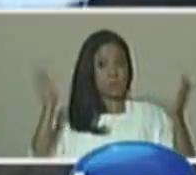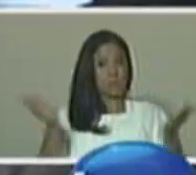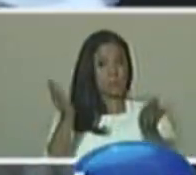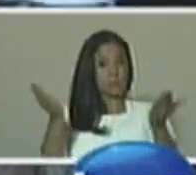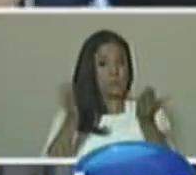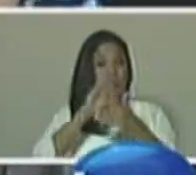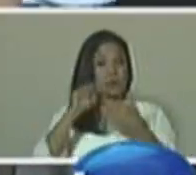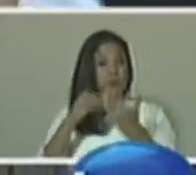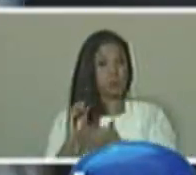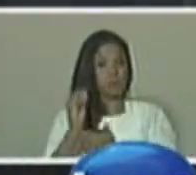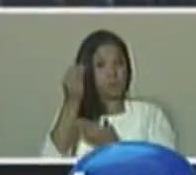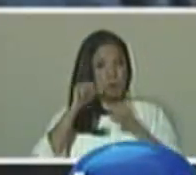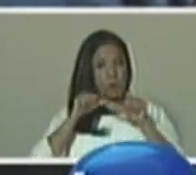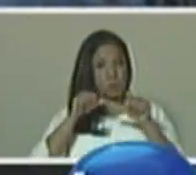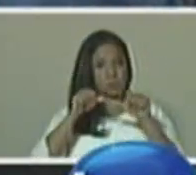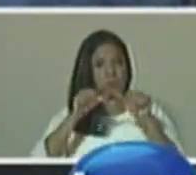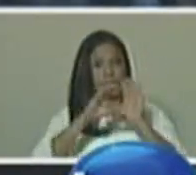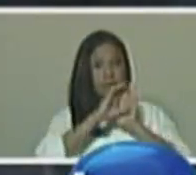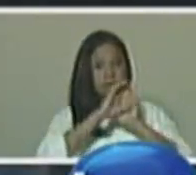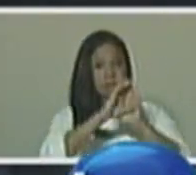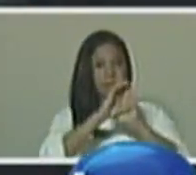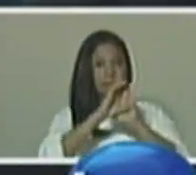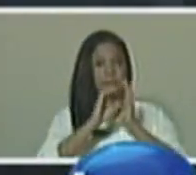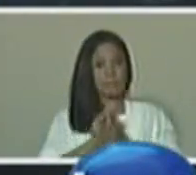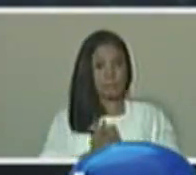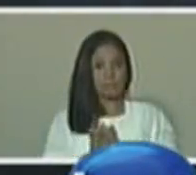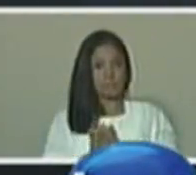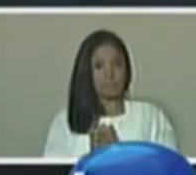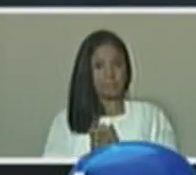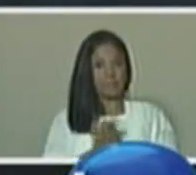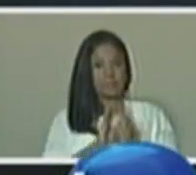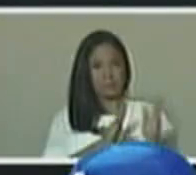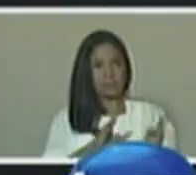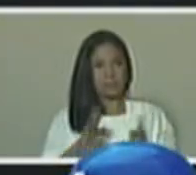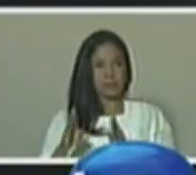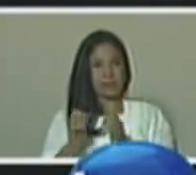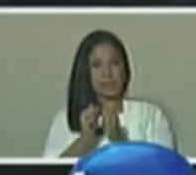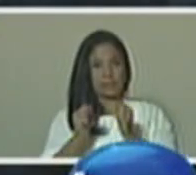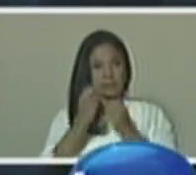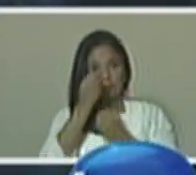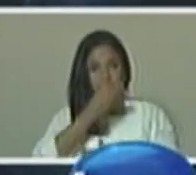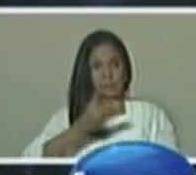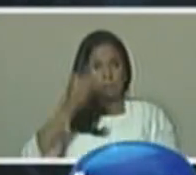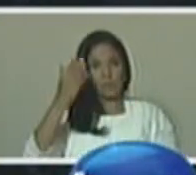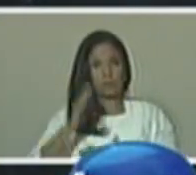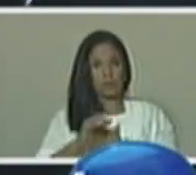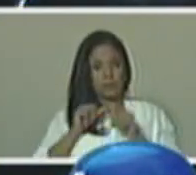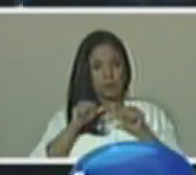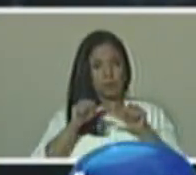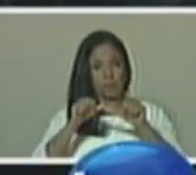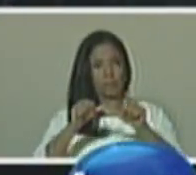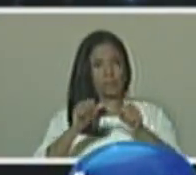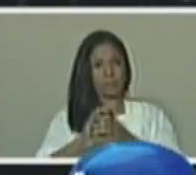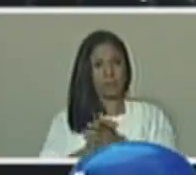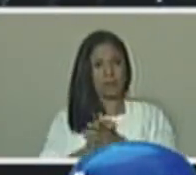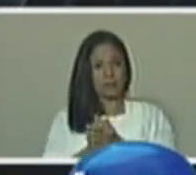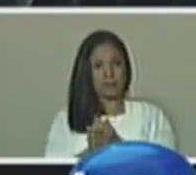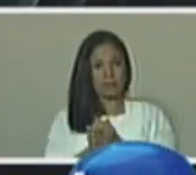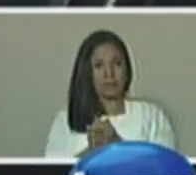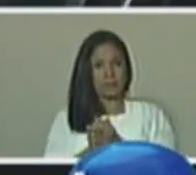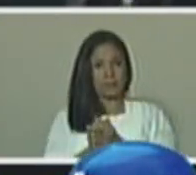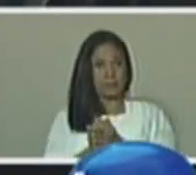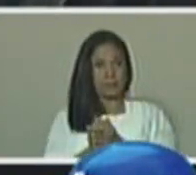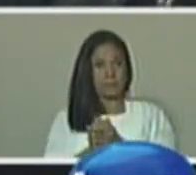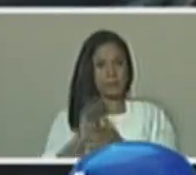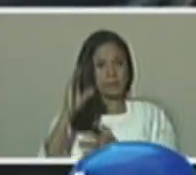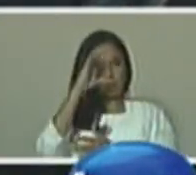que sigan este ejemplo de esfuerzo y preparación, sin importar la carrera que elijan, que sigan hacia adelante en busca de sus